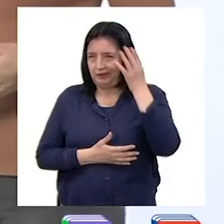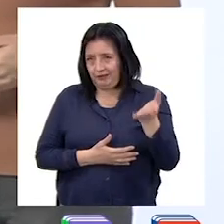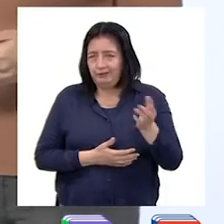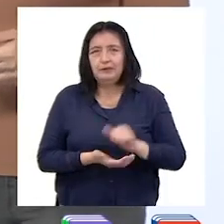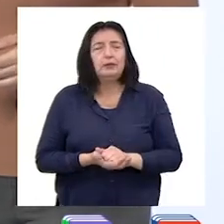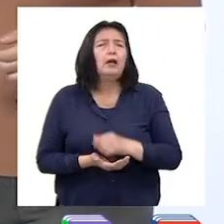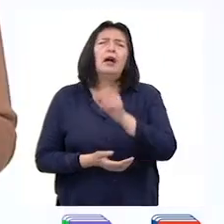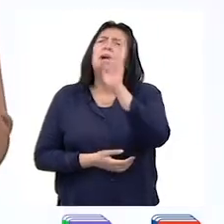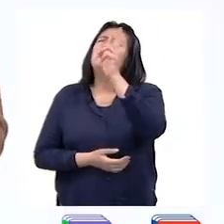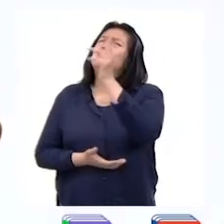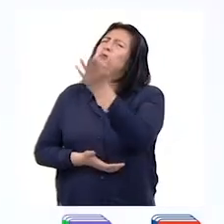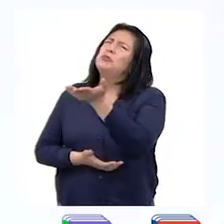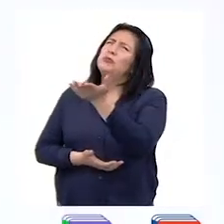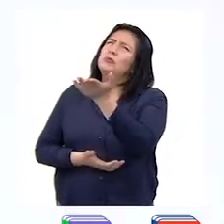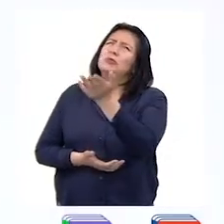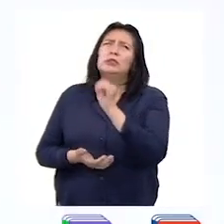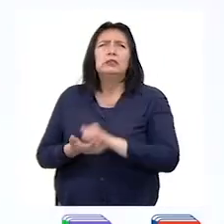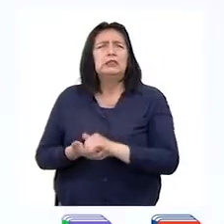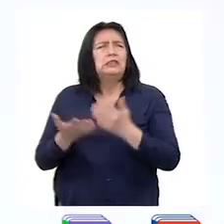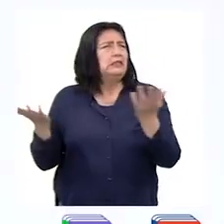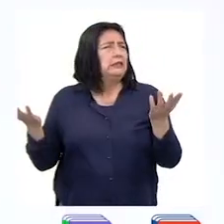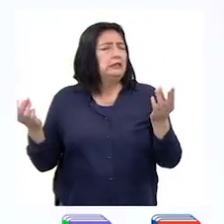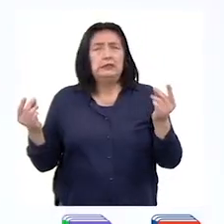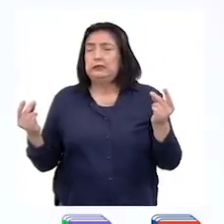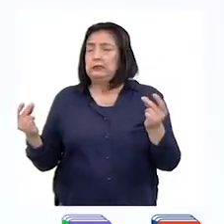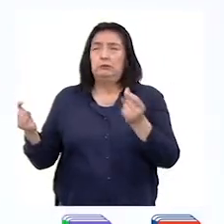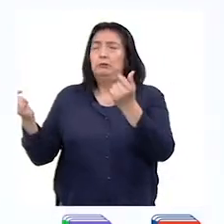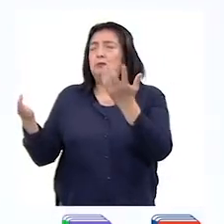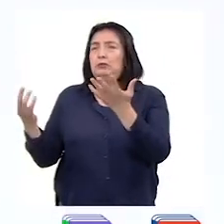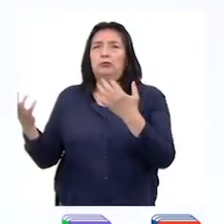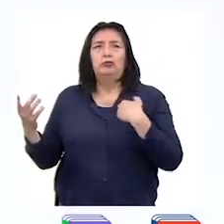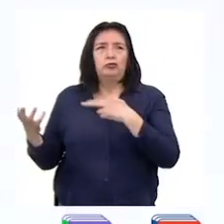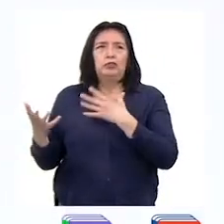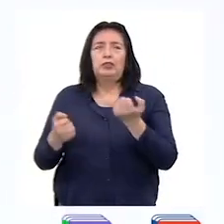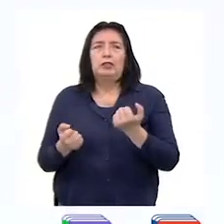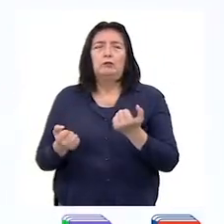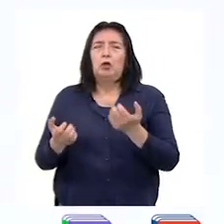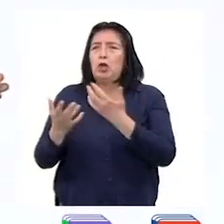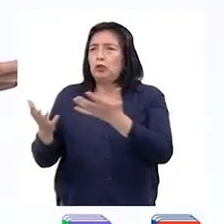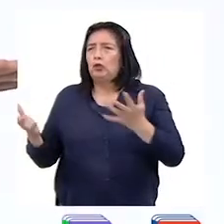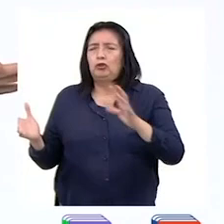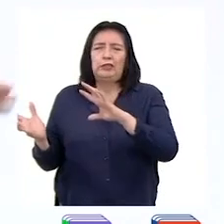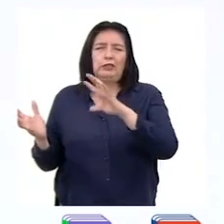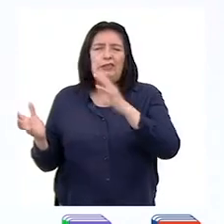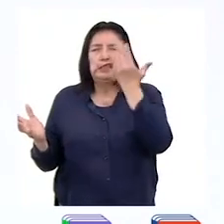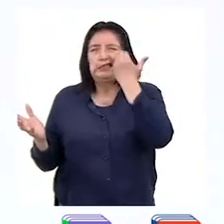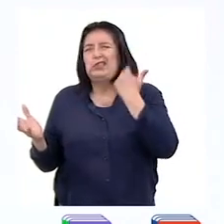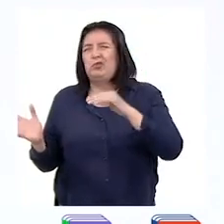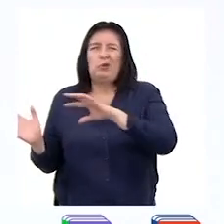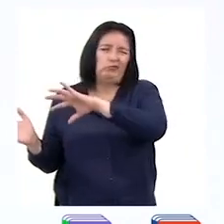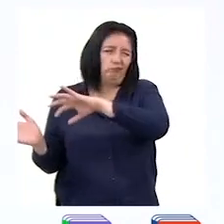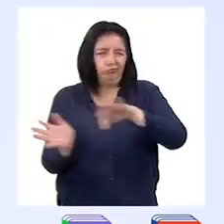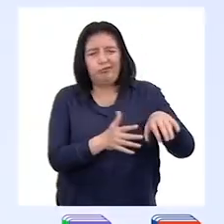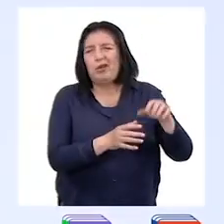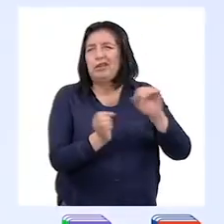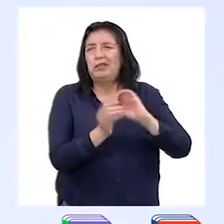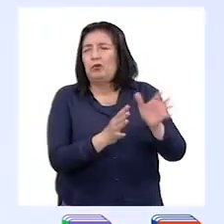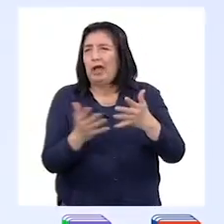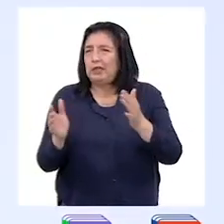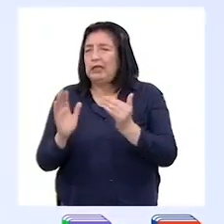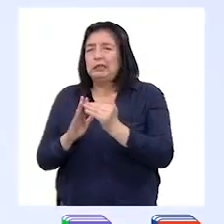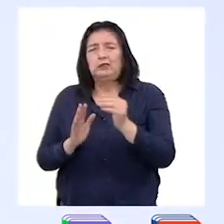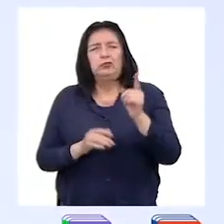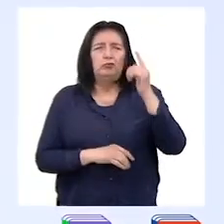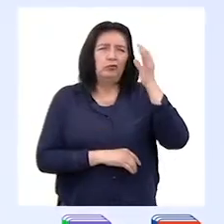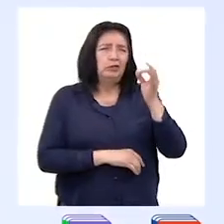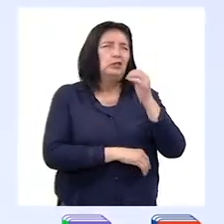ellos. Profesor, ¿y si de un momento a otro quisiéramos eliminar todos los objetos antiguos que hay en casa? Creo yo